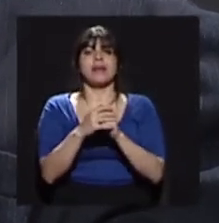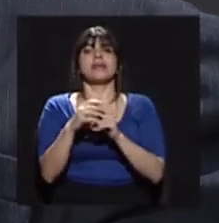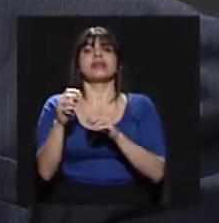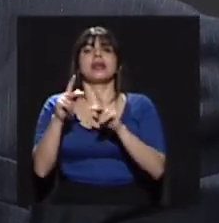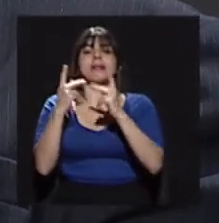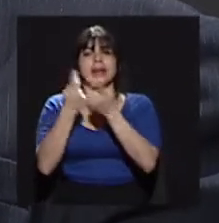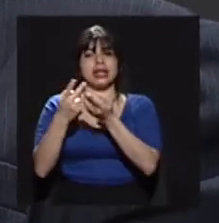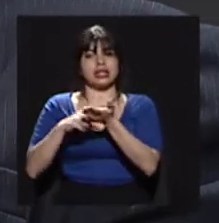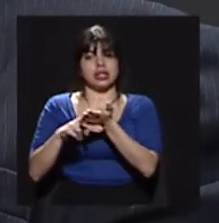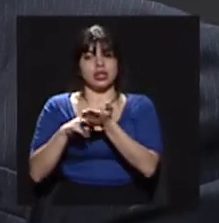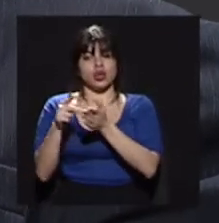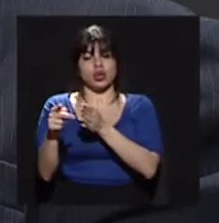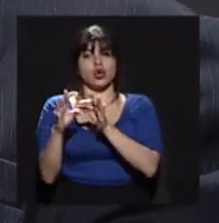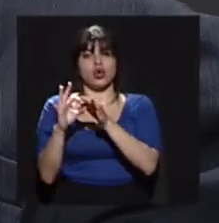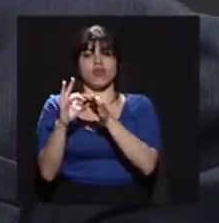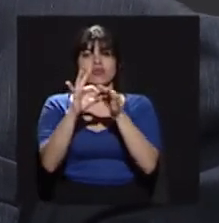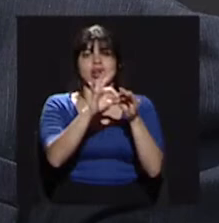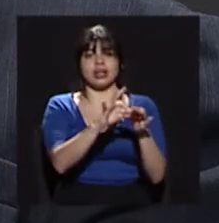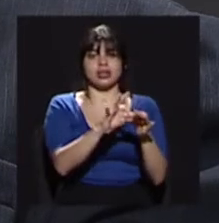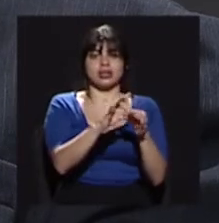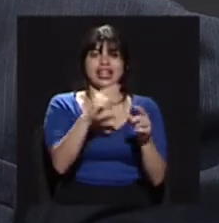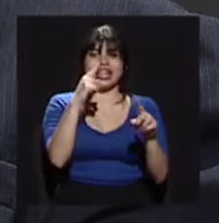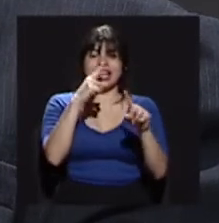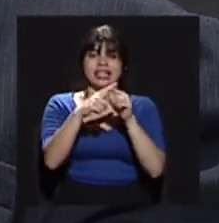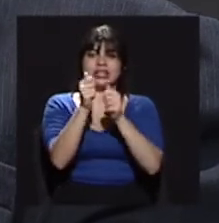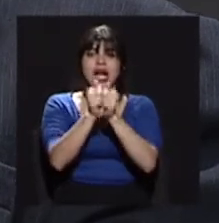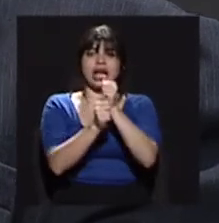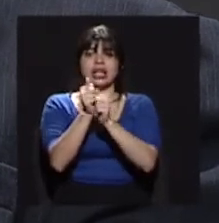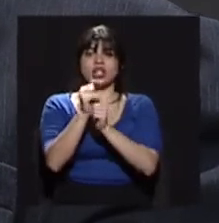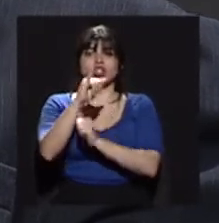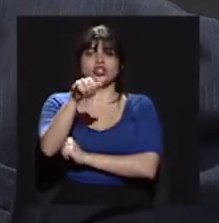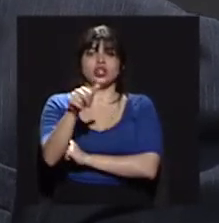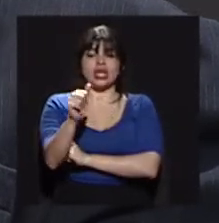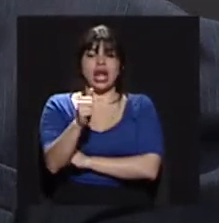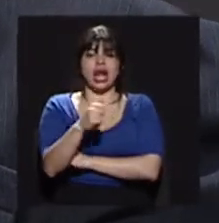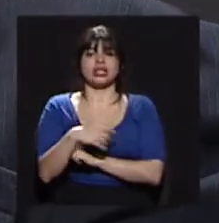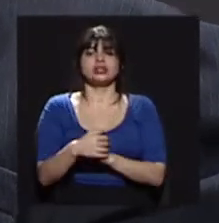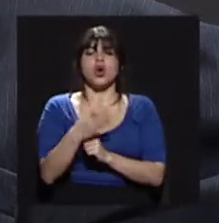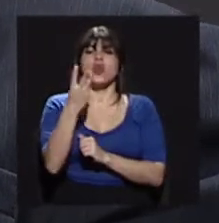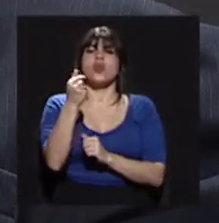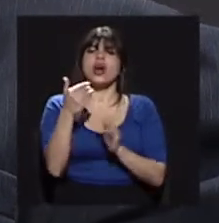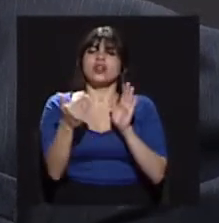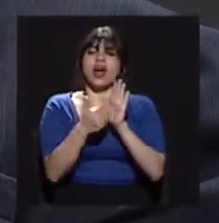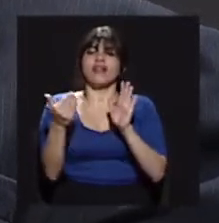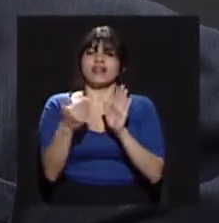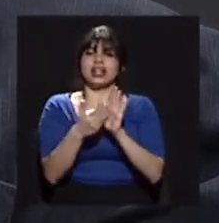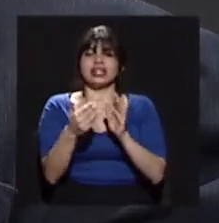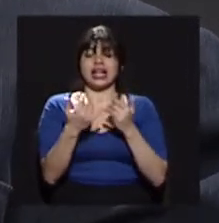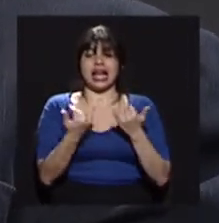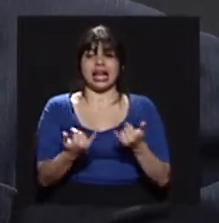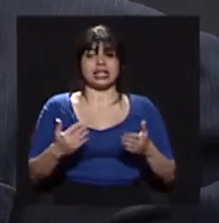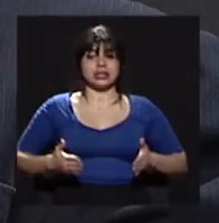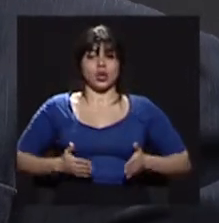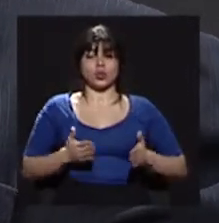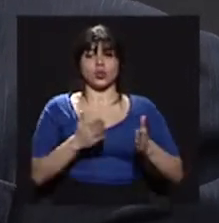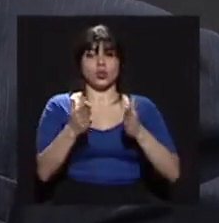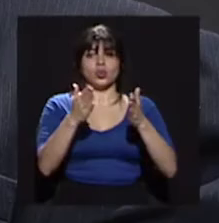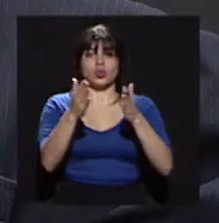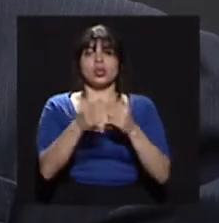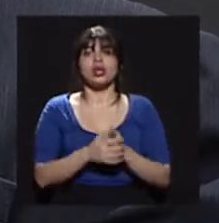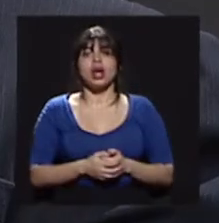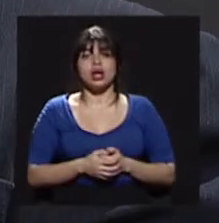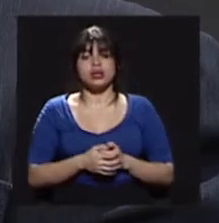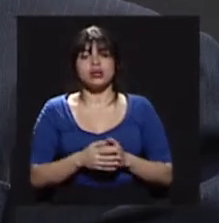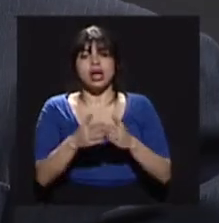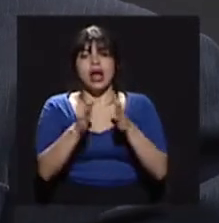con el ex candidato presidencial johnny araya cuánto cuánto le afecta en esta ruta de d